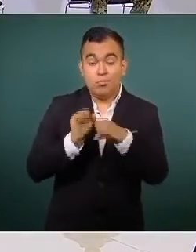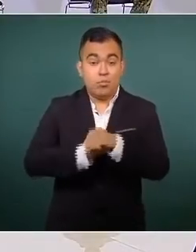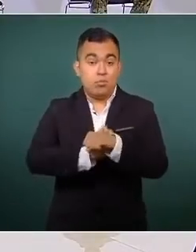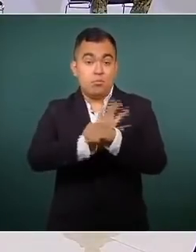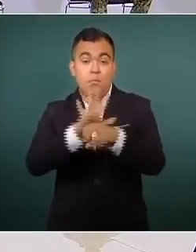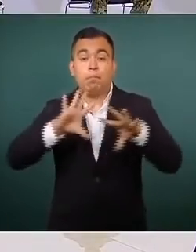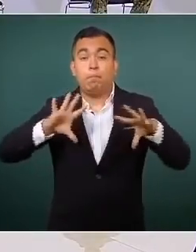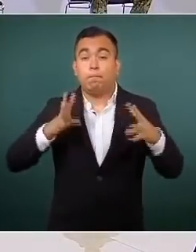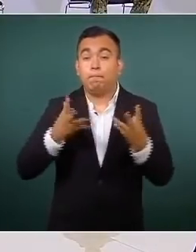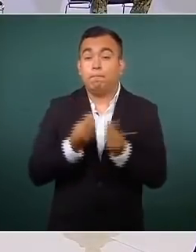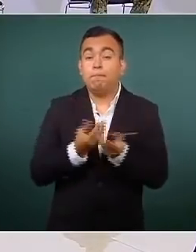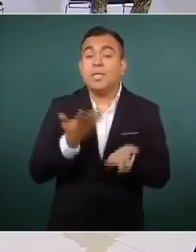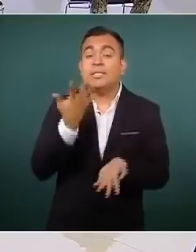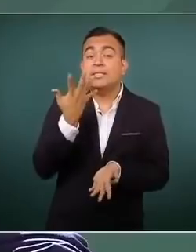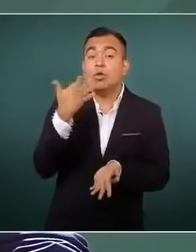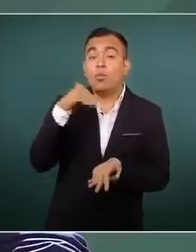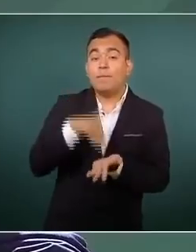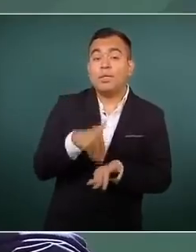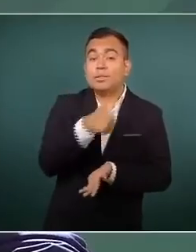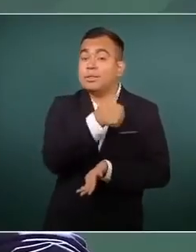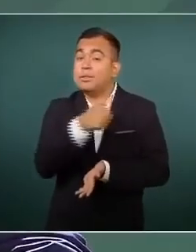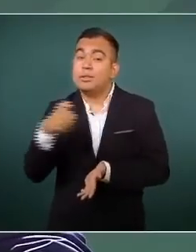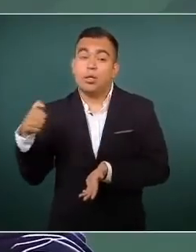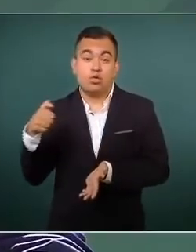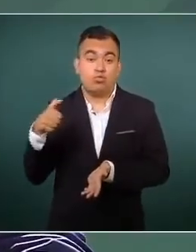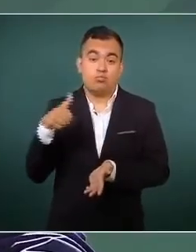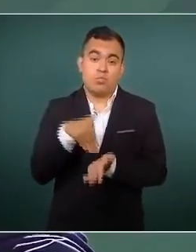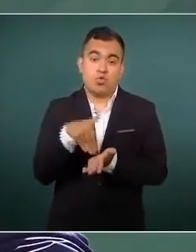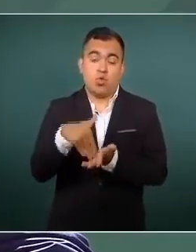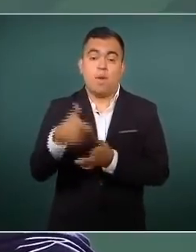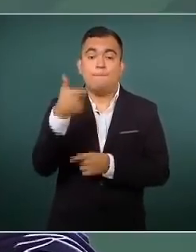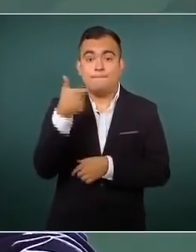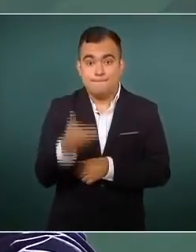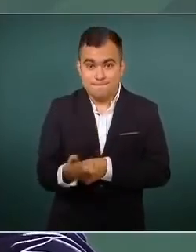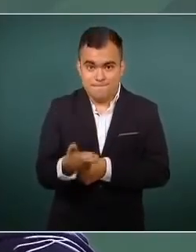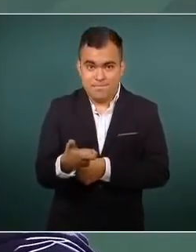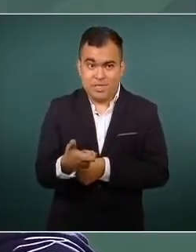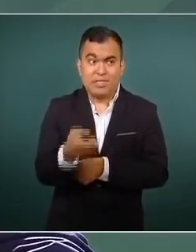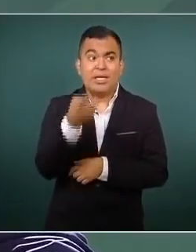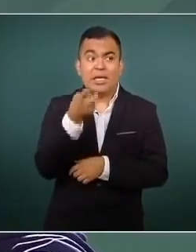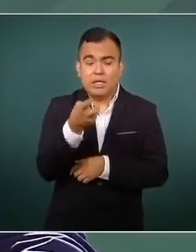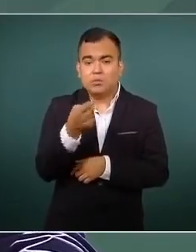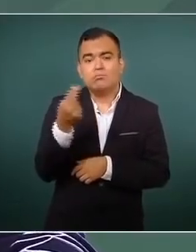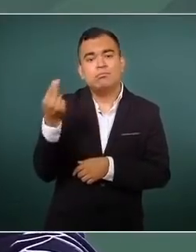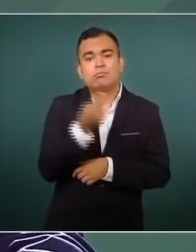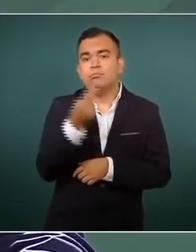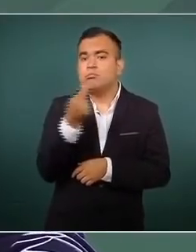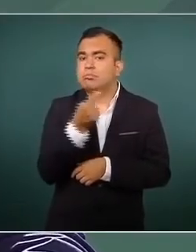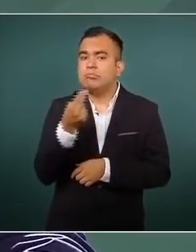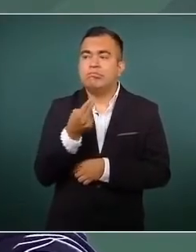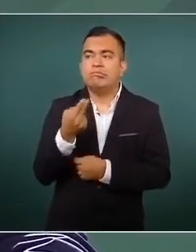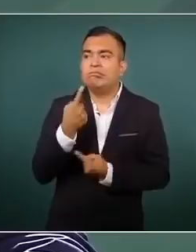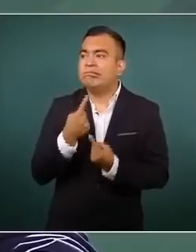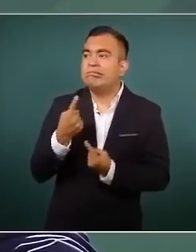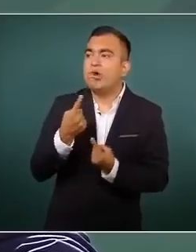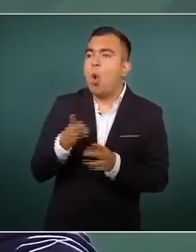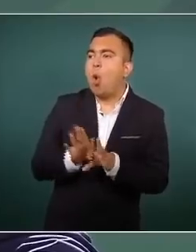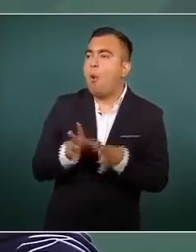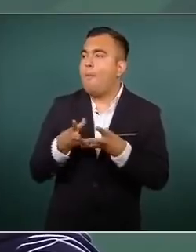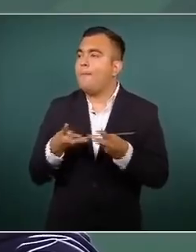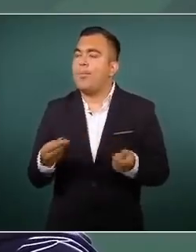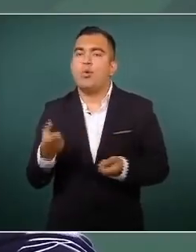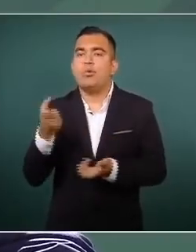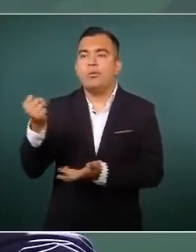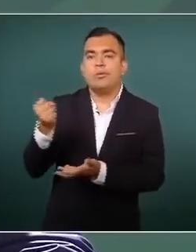estado es del orden de los 5.600 millones de pesos que tuvimos que resolver usando recursos que estaban etiquetados